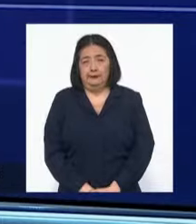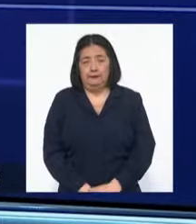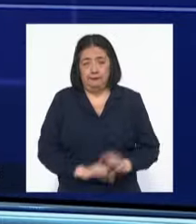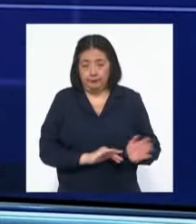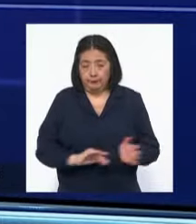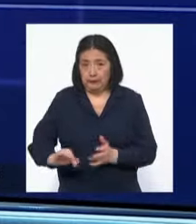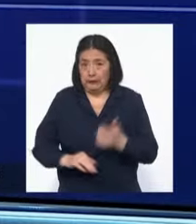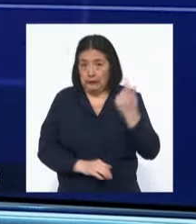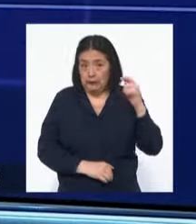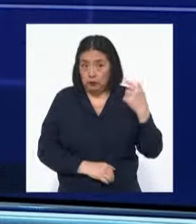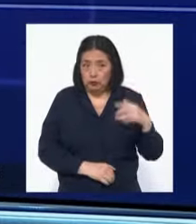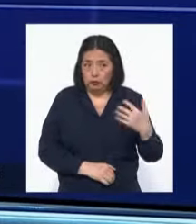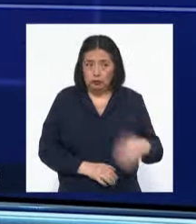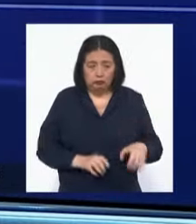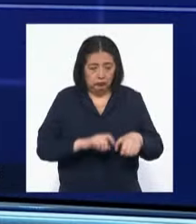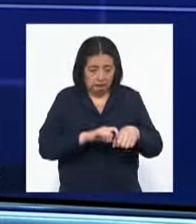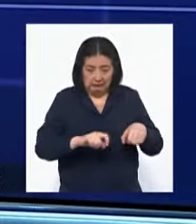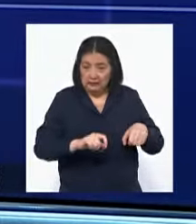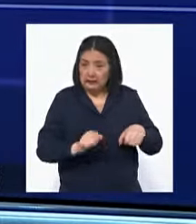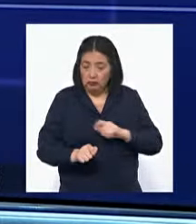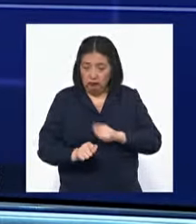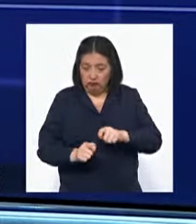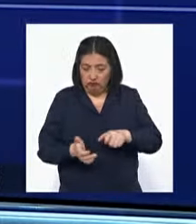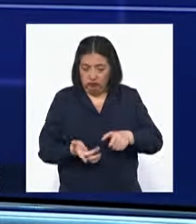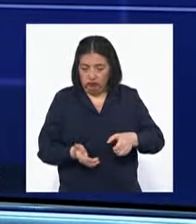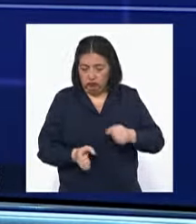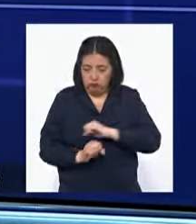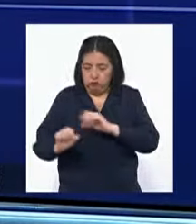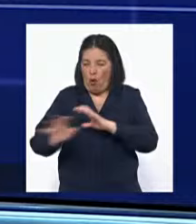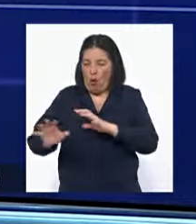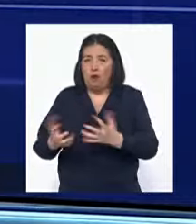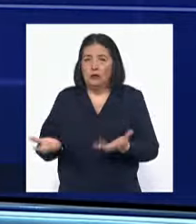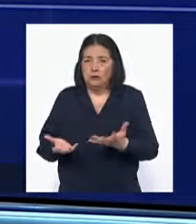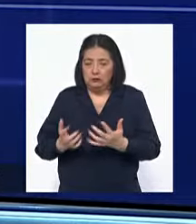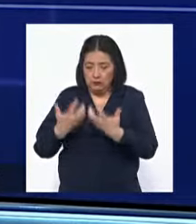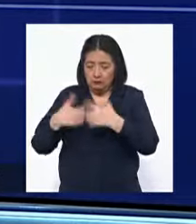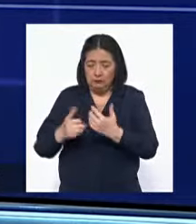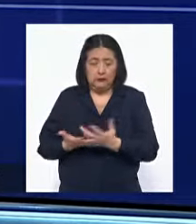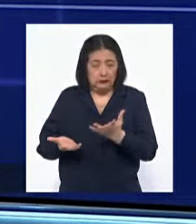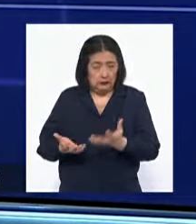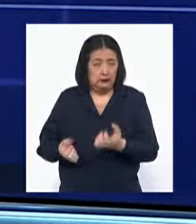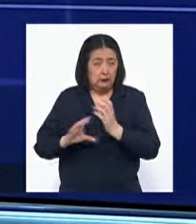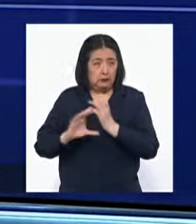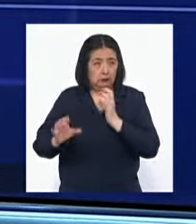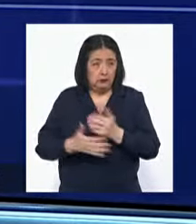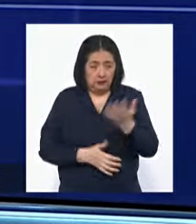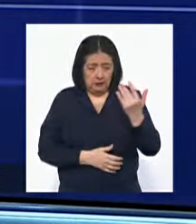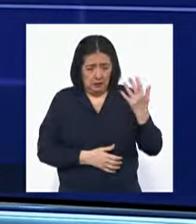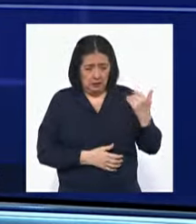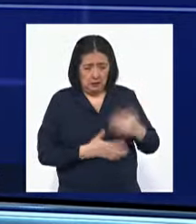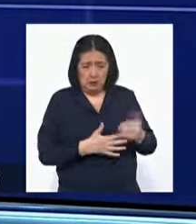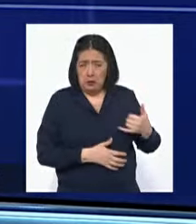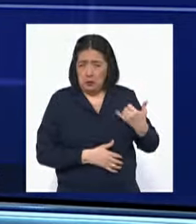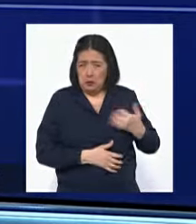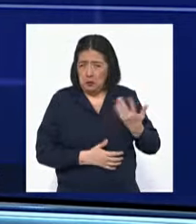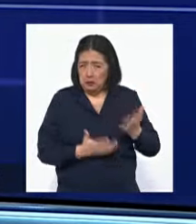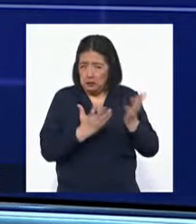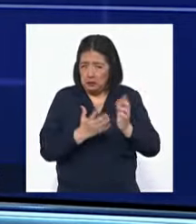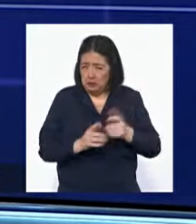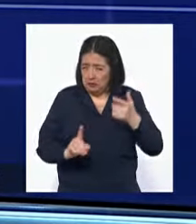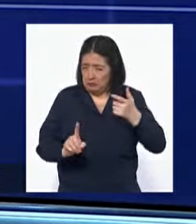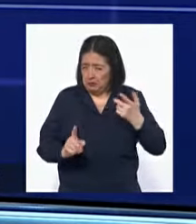En Trujillo detonaron un cartucho de dinamita en una empresa de transportes y hace días balearon a una joven estudiante. La policía